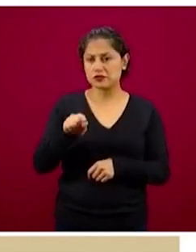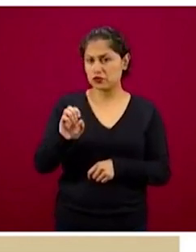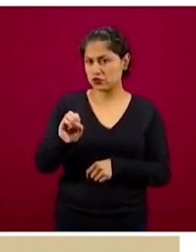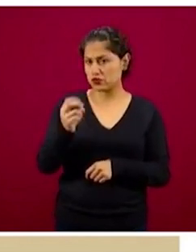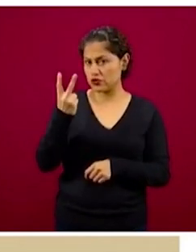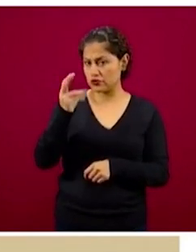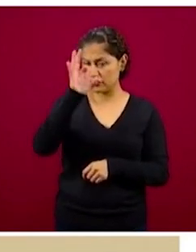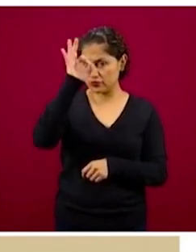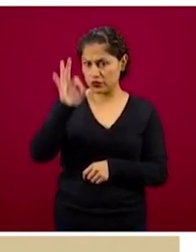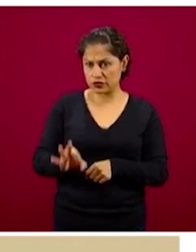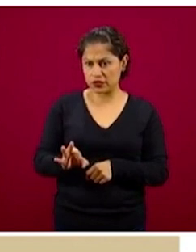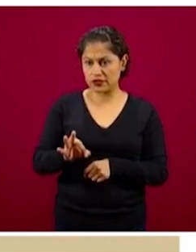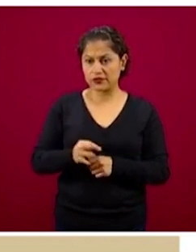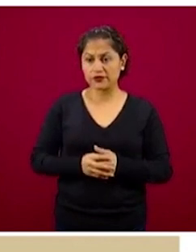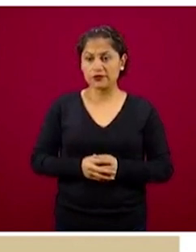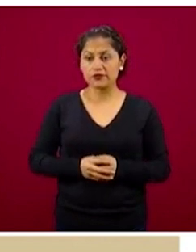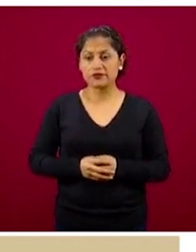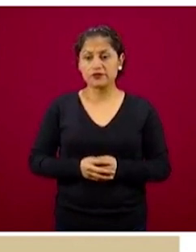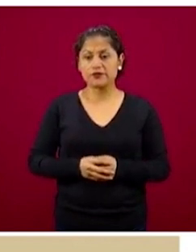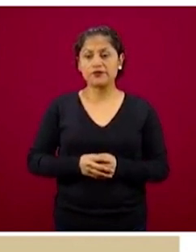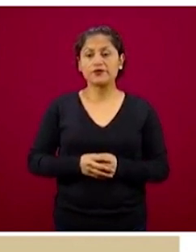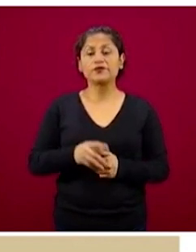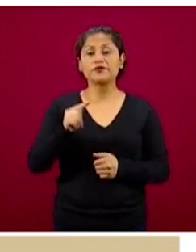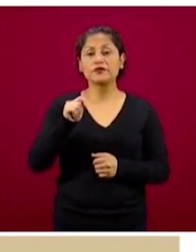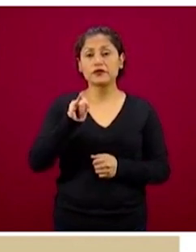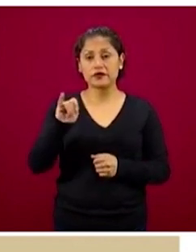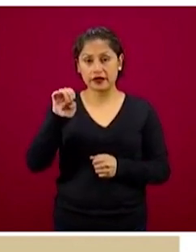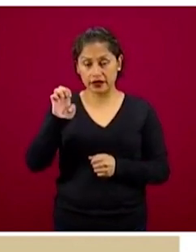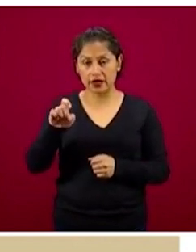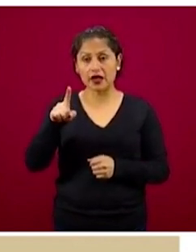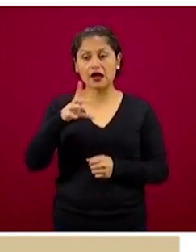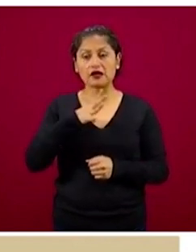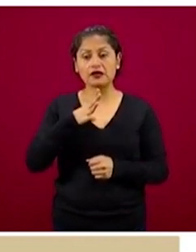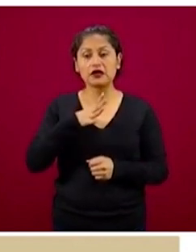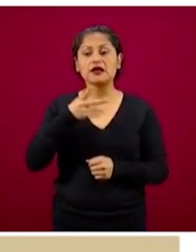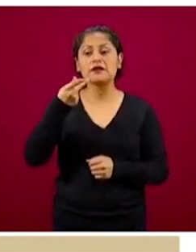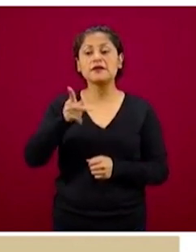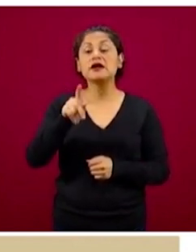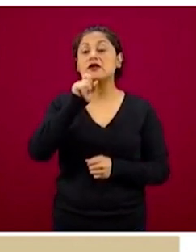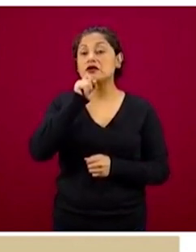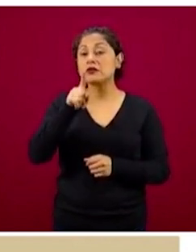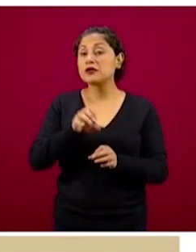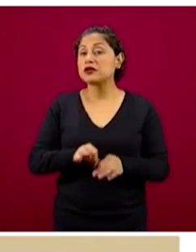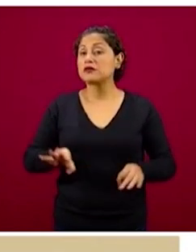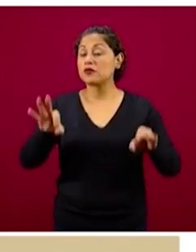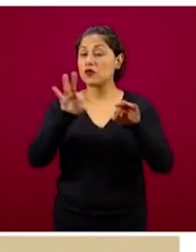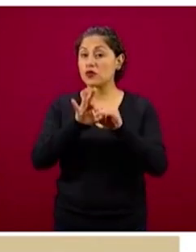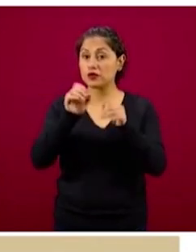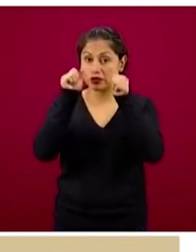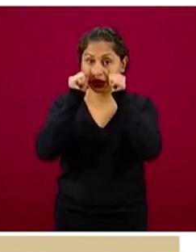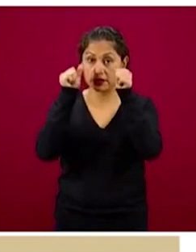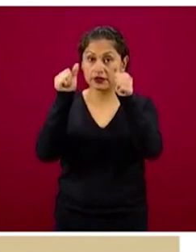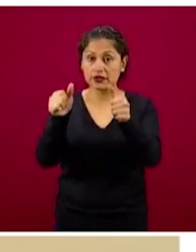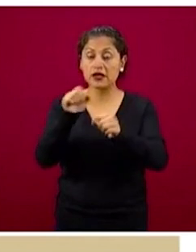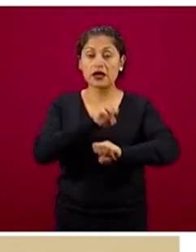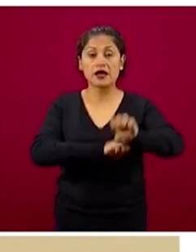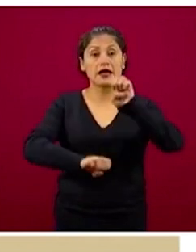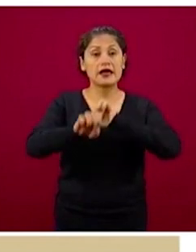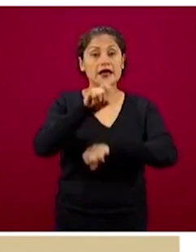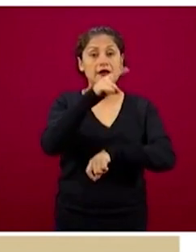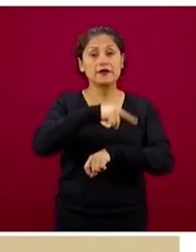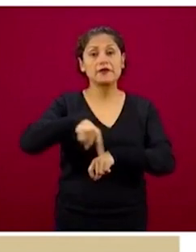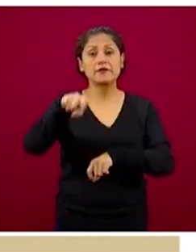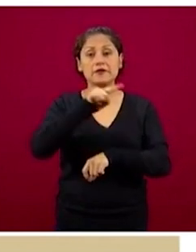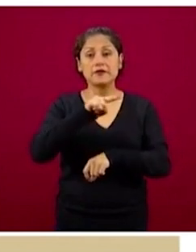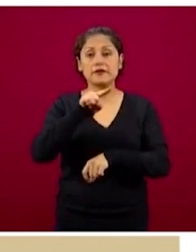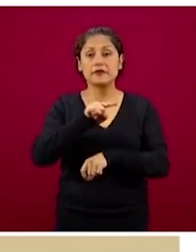2% y aquí igual cabe señalar la importancia de que los en las empresas puedan acceder